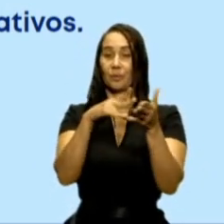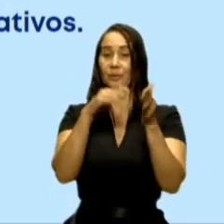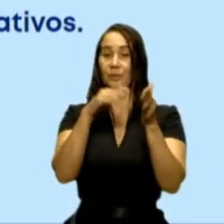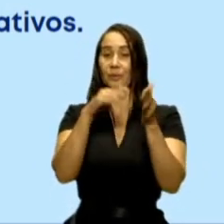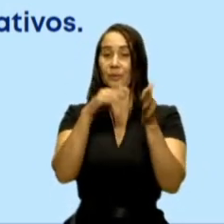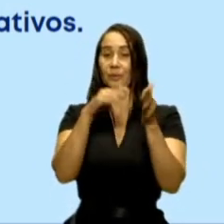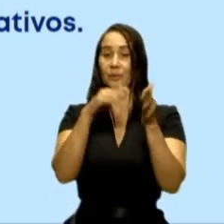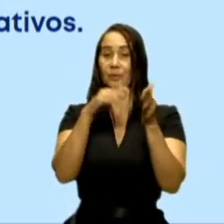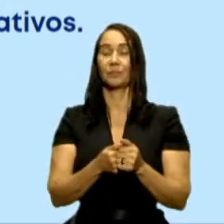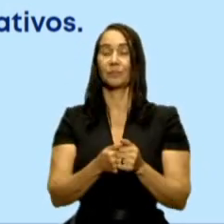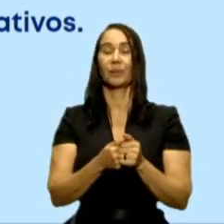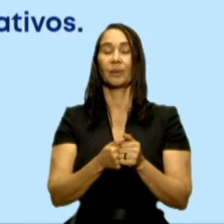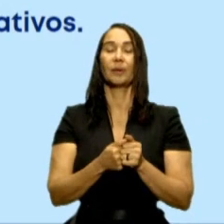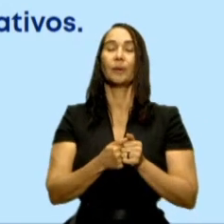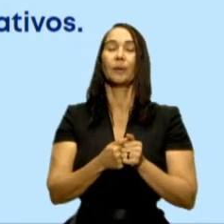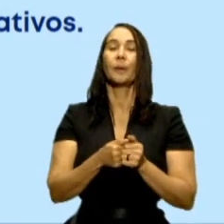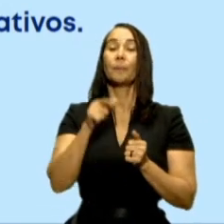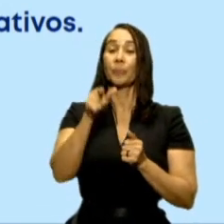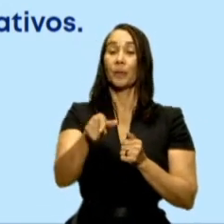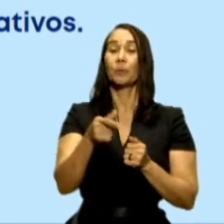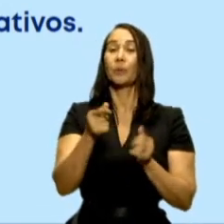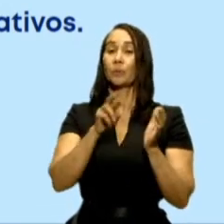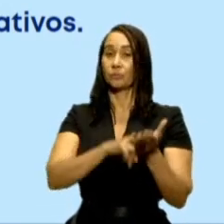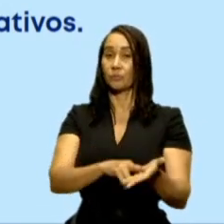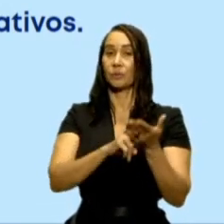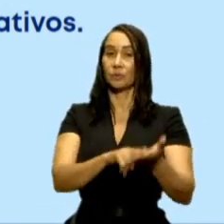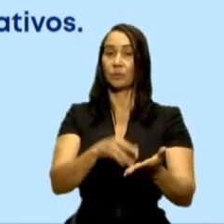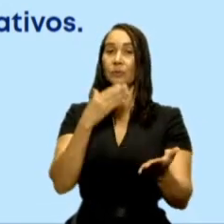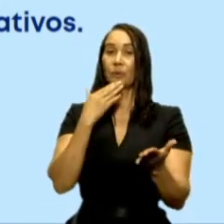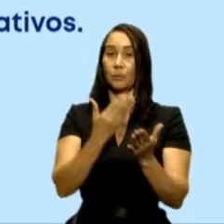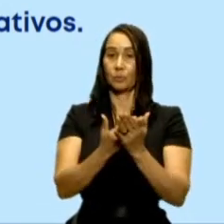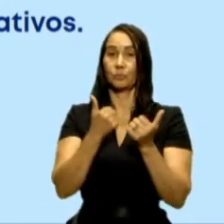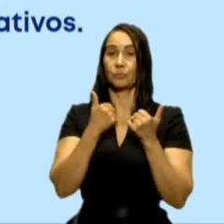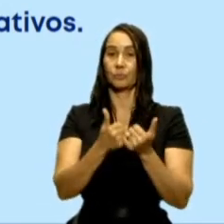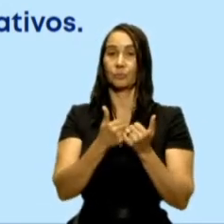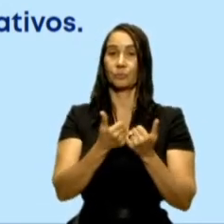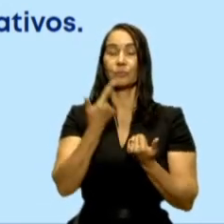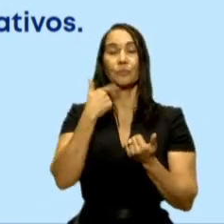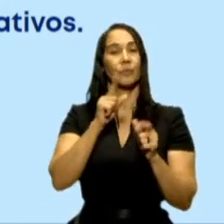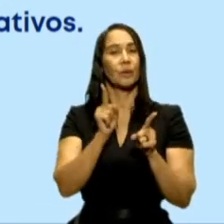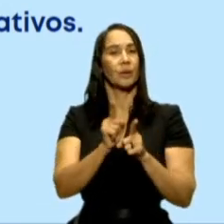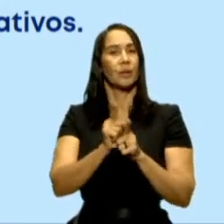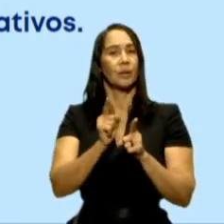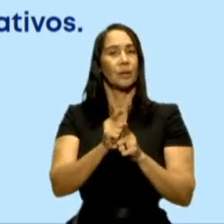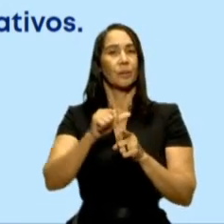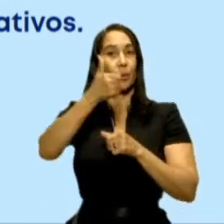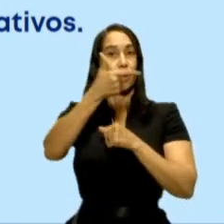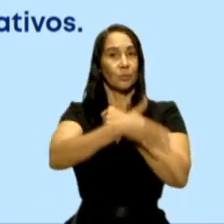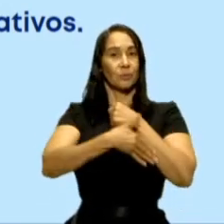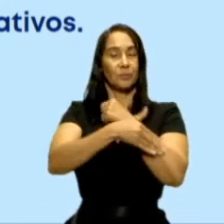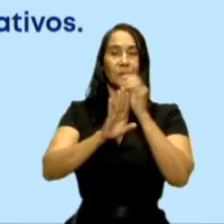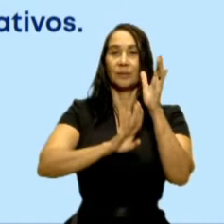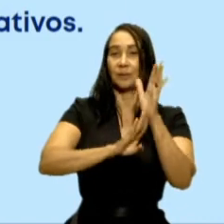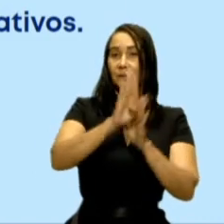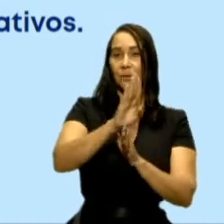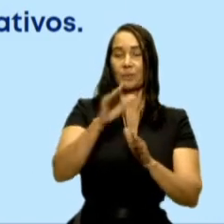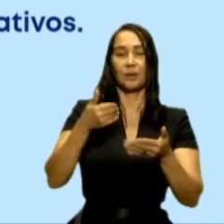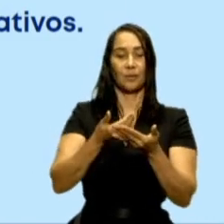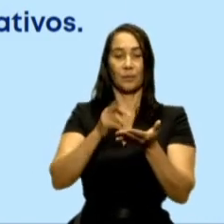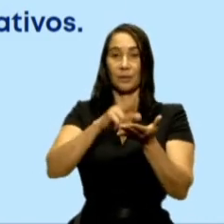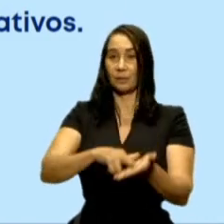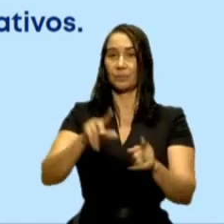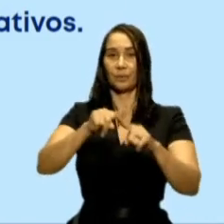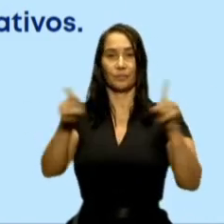materiales que sin duda alguna tuvieron un impacto. Pero eso también lo hicieron países desarrollados y no tuvieron el